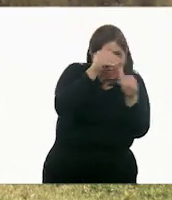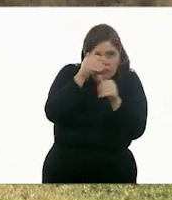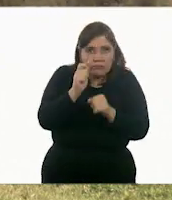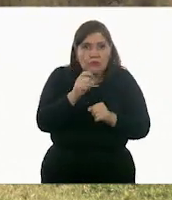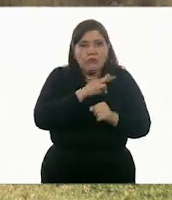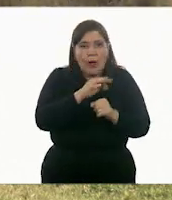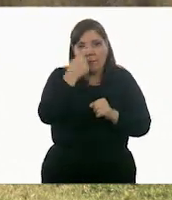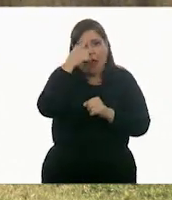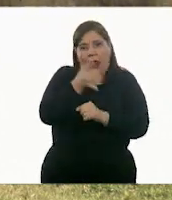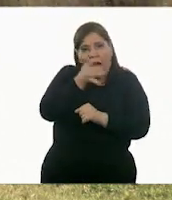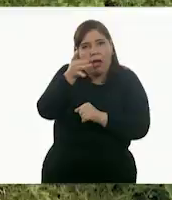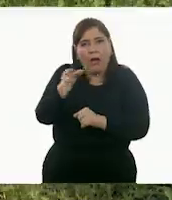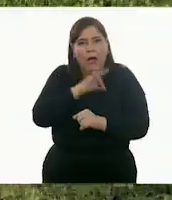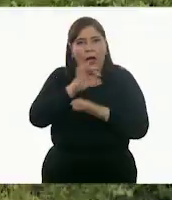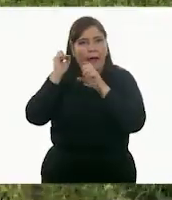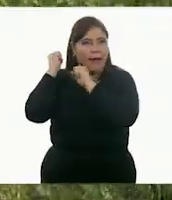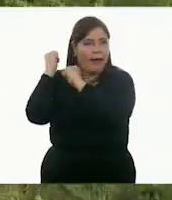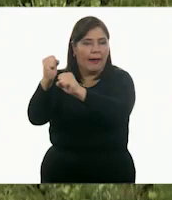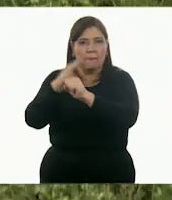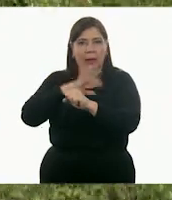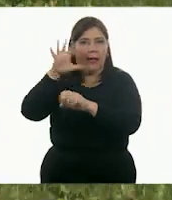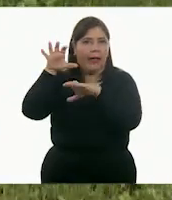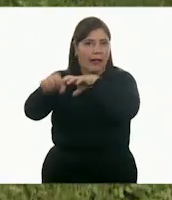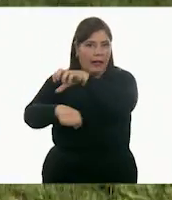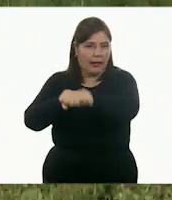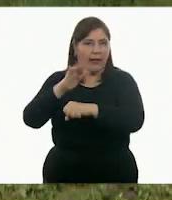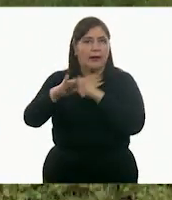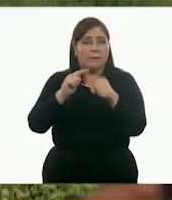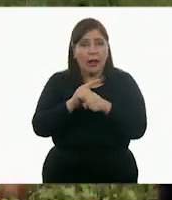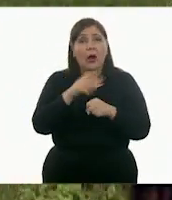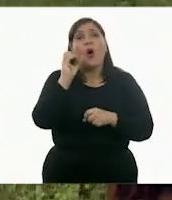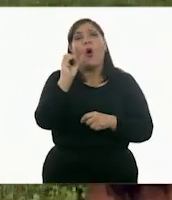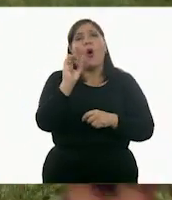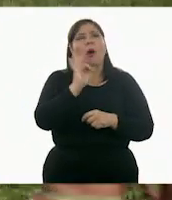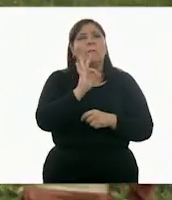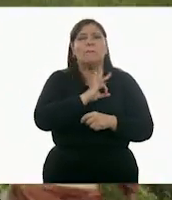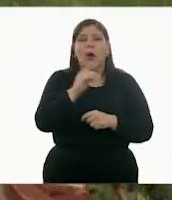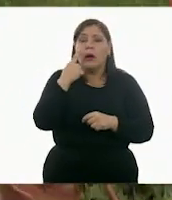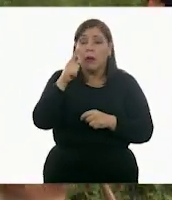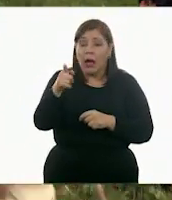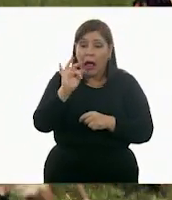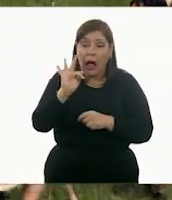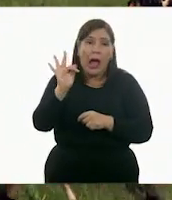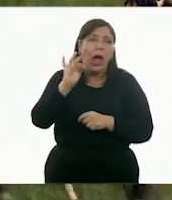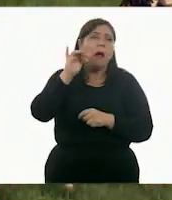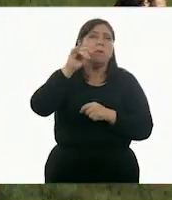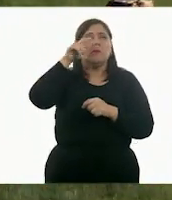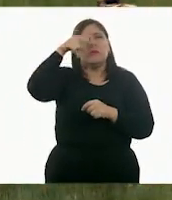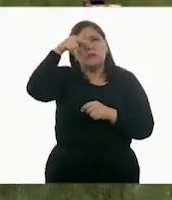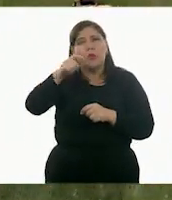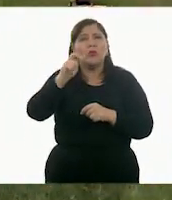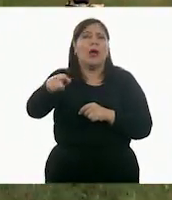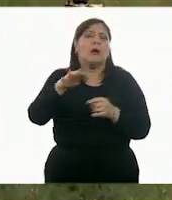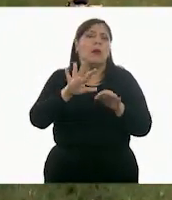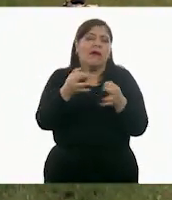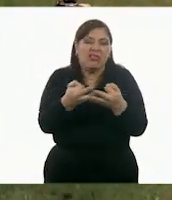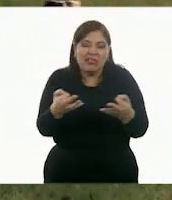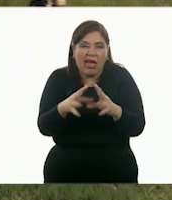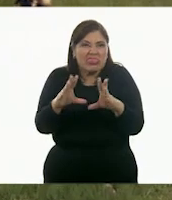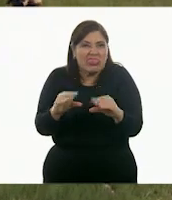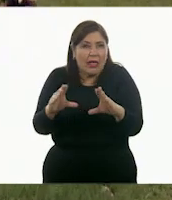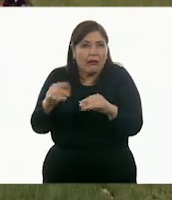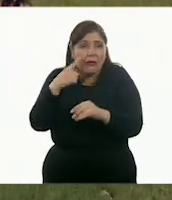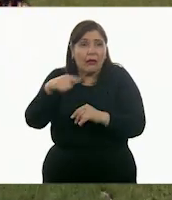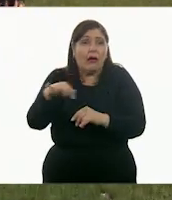que encontraran una oportunidad fortuita como hallar un ejemplar varado en el lecho fangoso de un lago.